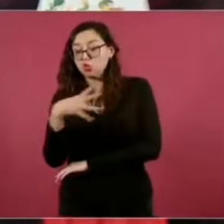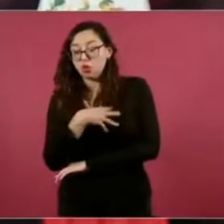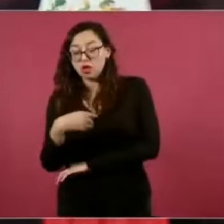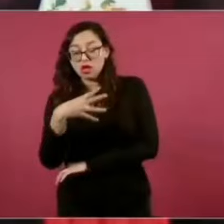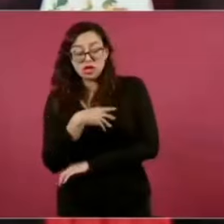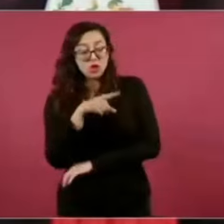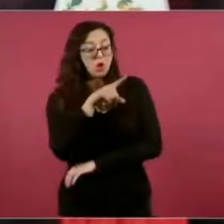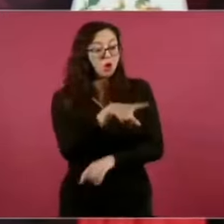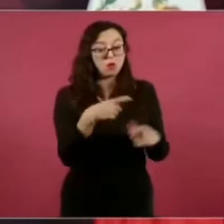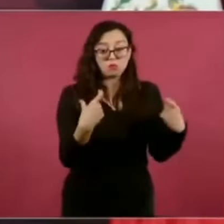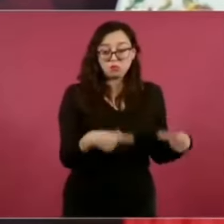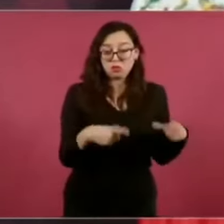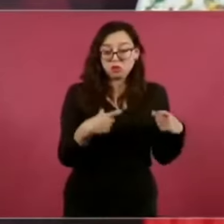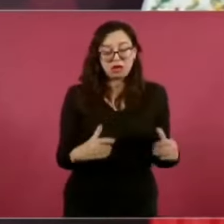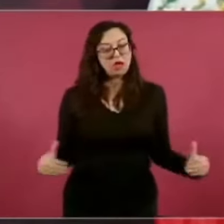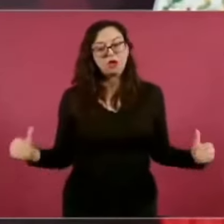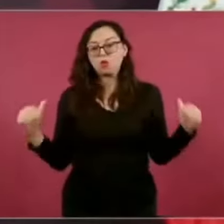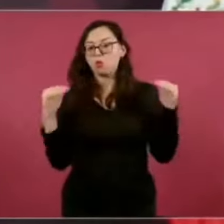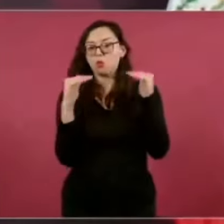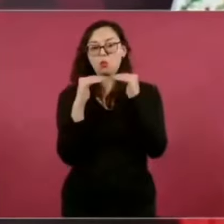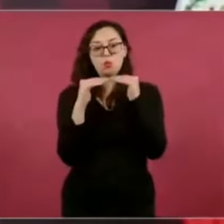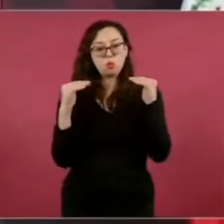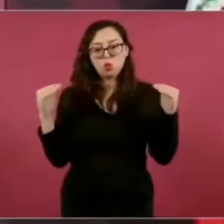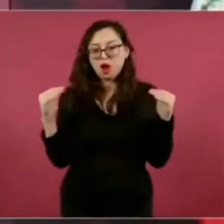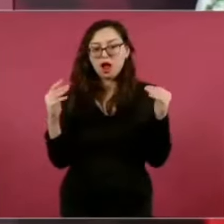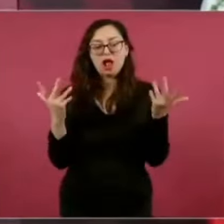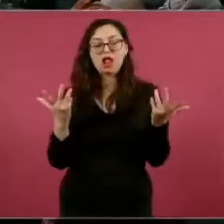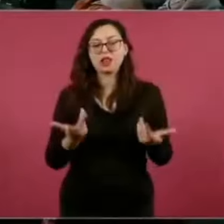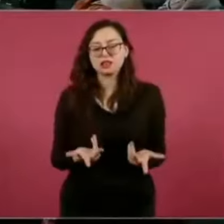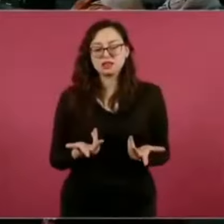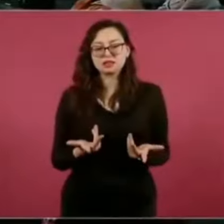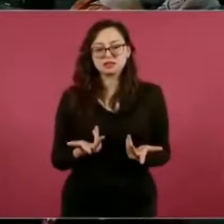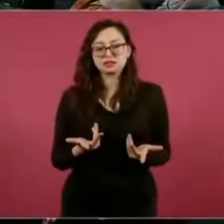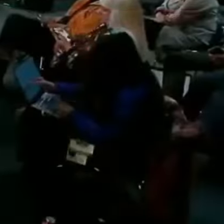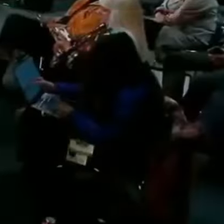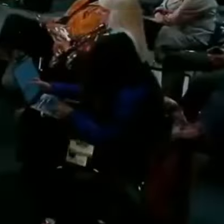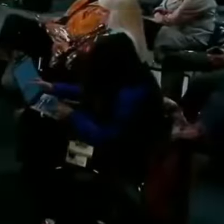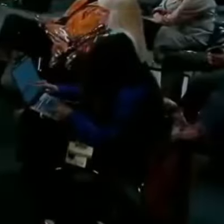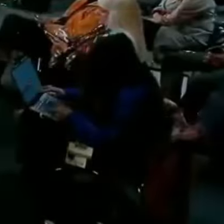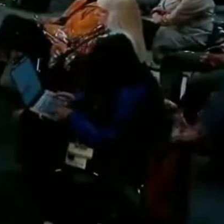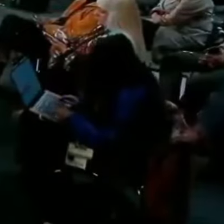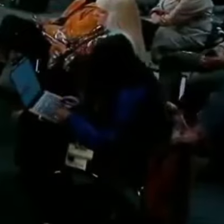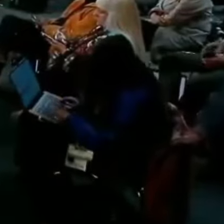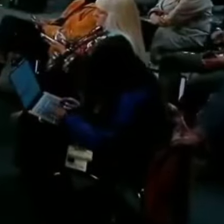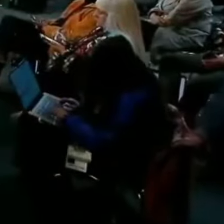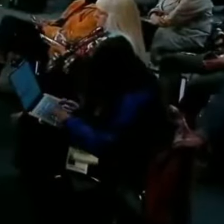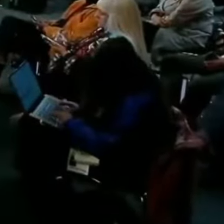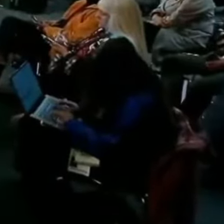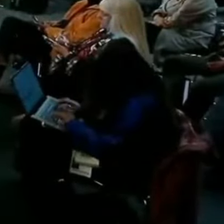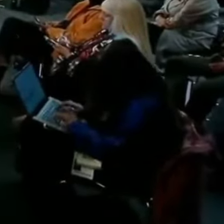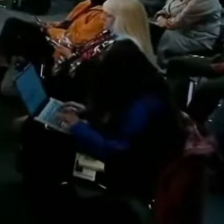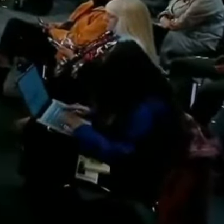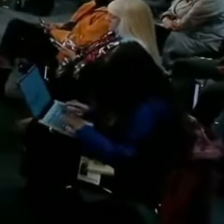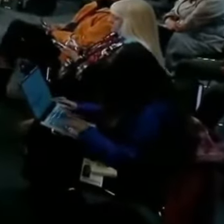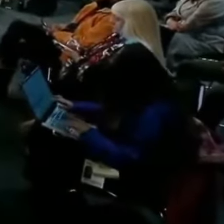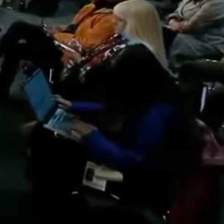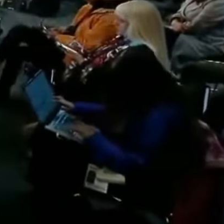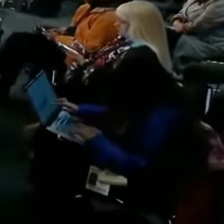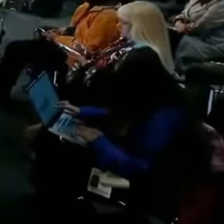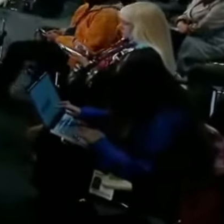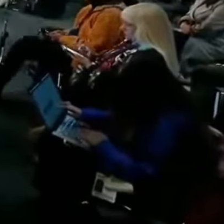que al hijo del más rico hacendado, que haya tribunales que